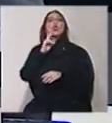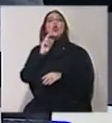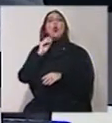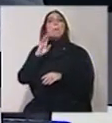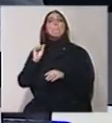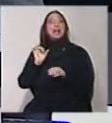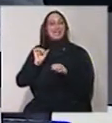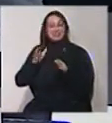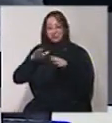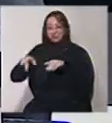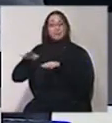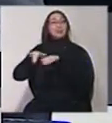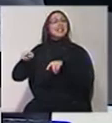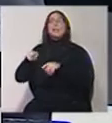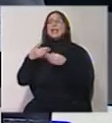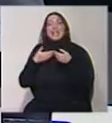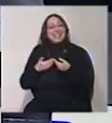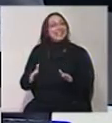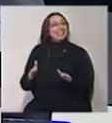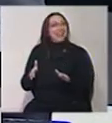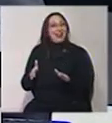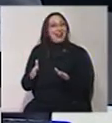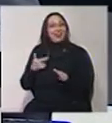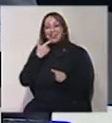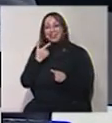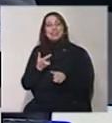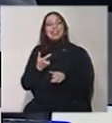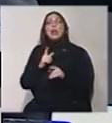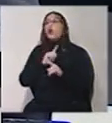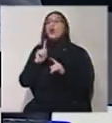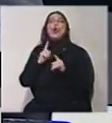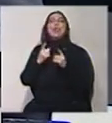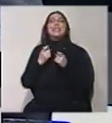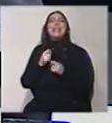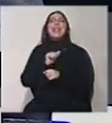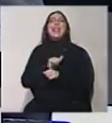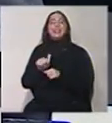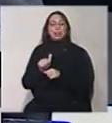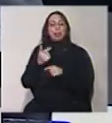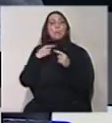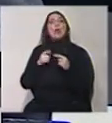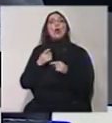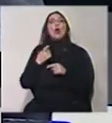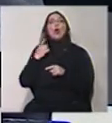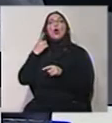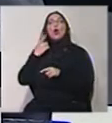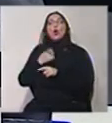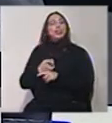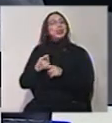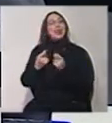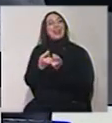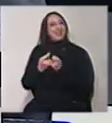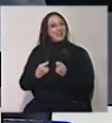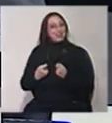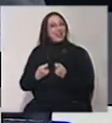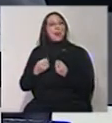francamente, unas condiciones iniciales, lo cual no quiere decir que tenga que tener necesariamente éxito, pero son unas condiciones iniciales necesarias